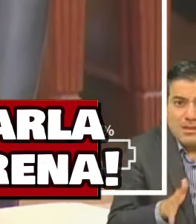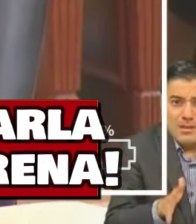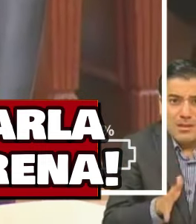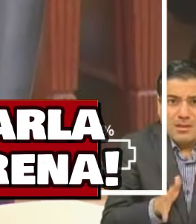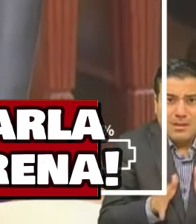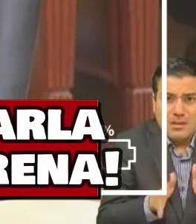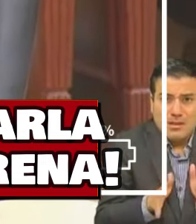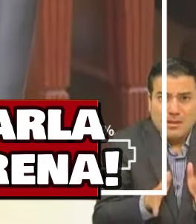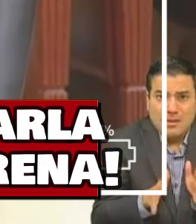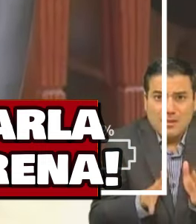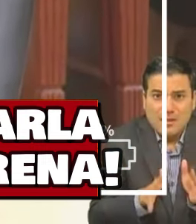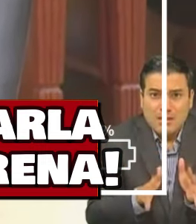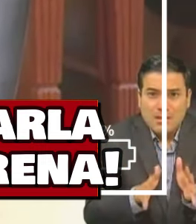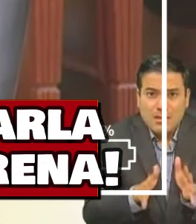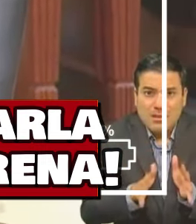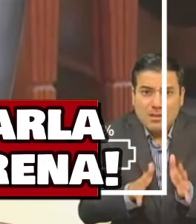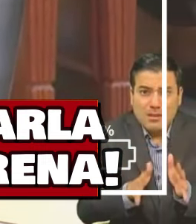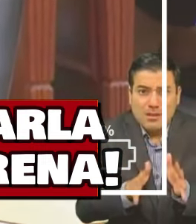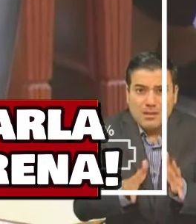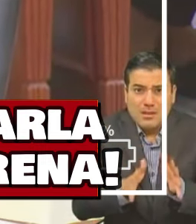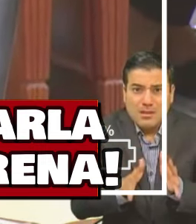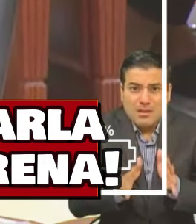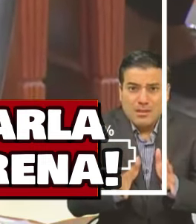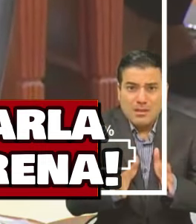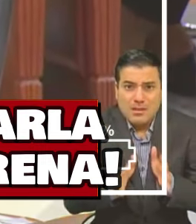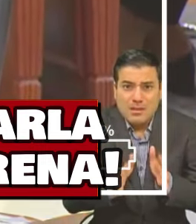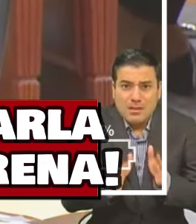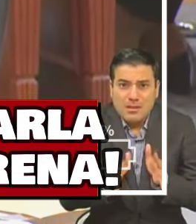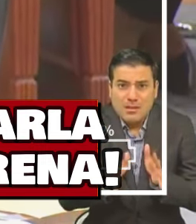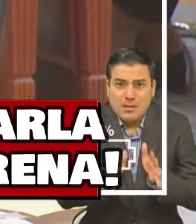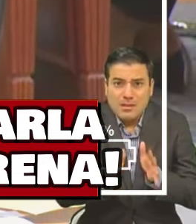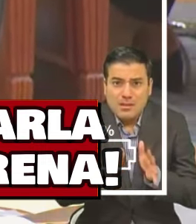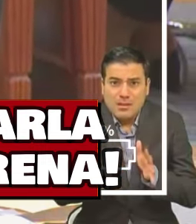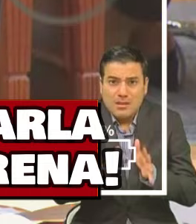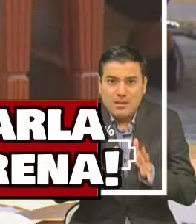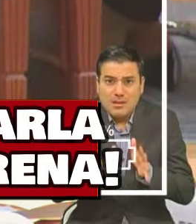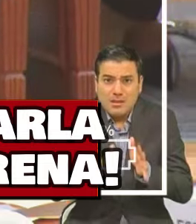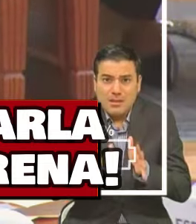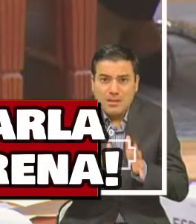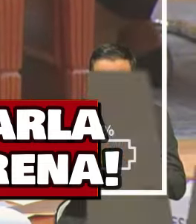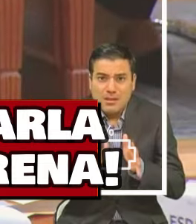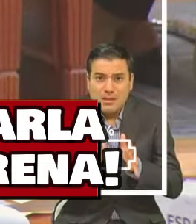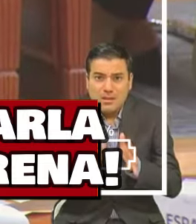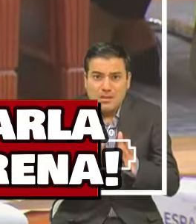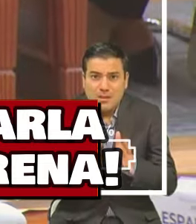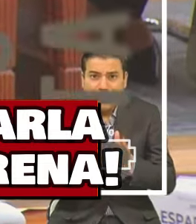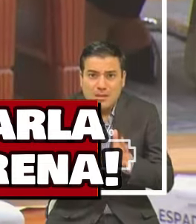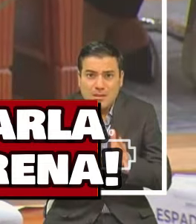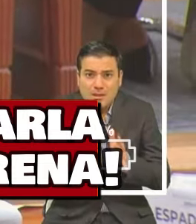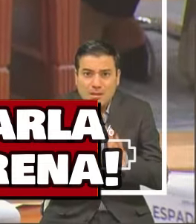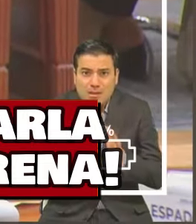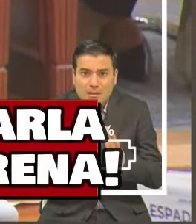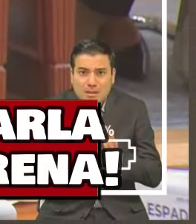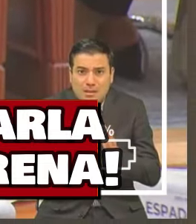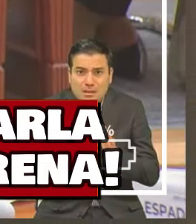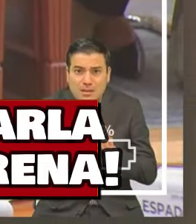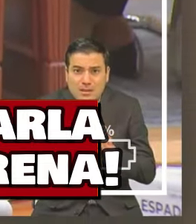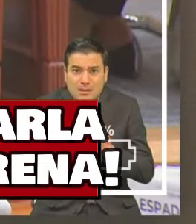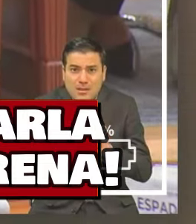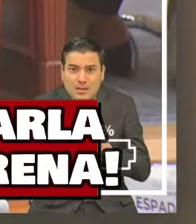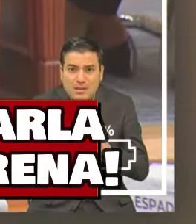radica en cómo se sancionará la situación, sugiriendo que los informes presentados tarde y en ceros deberían considerarse como no